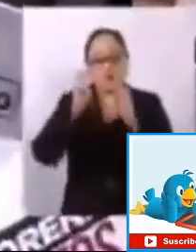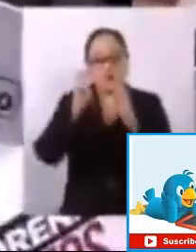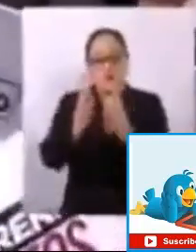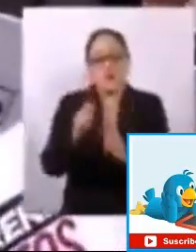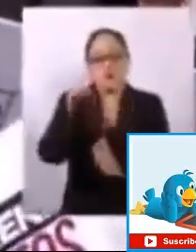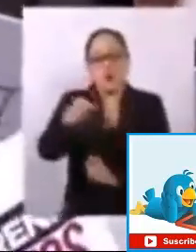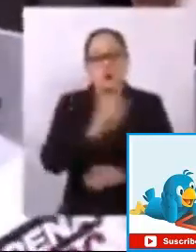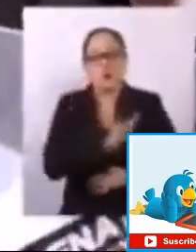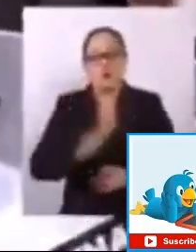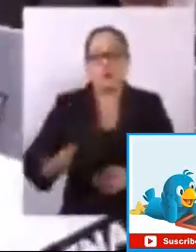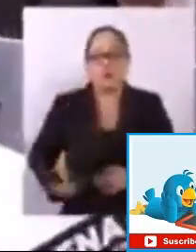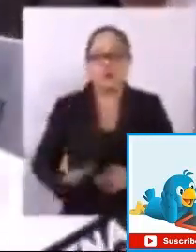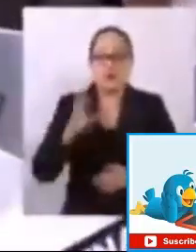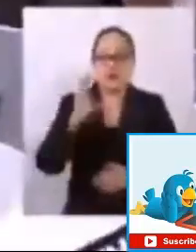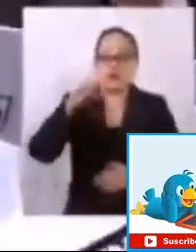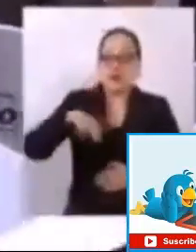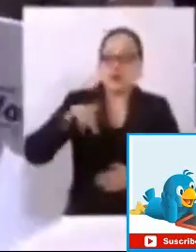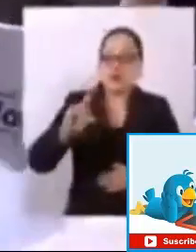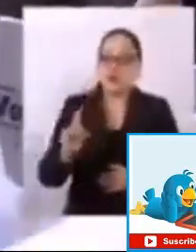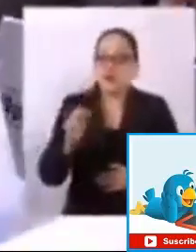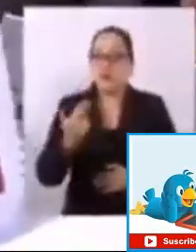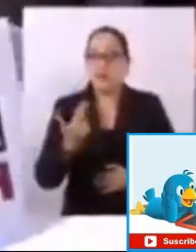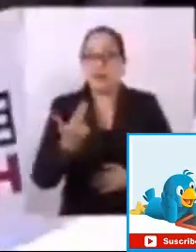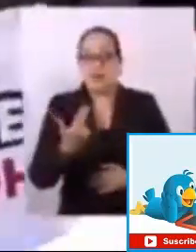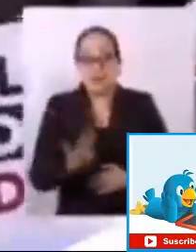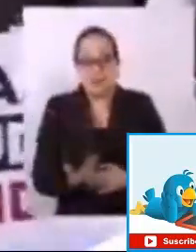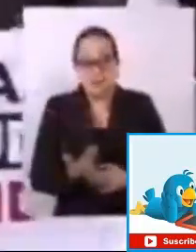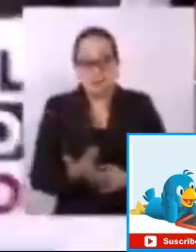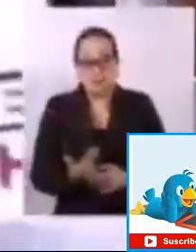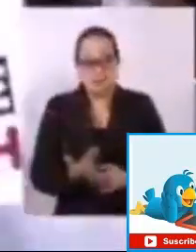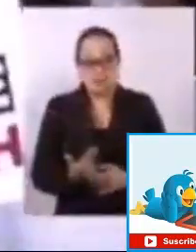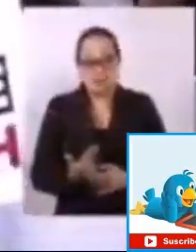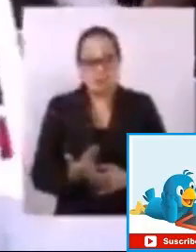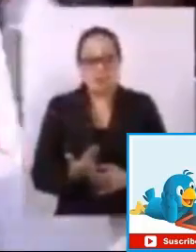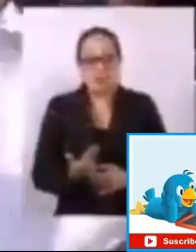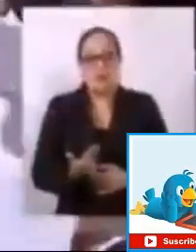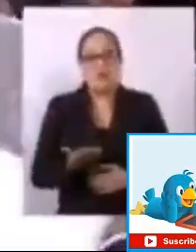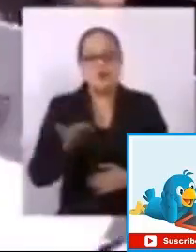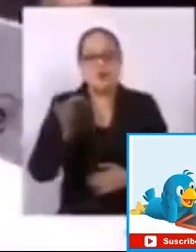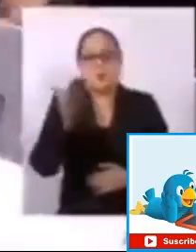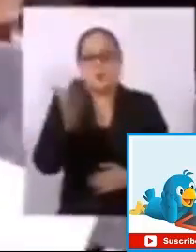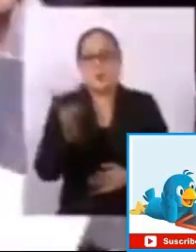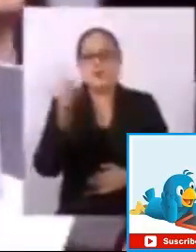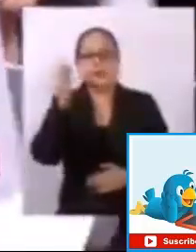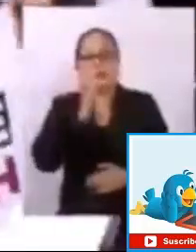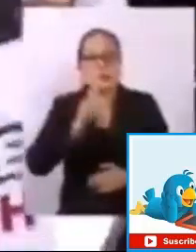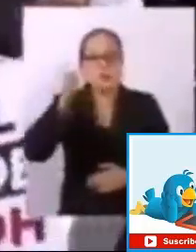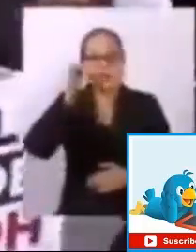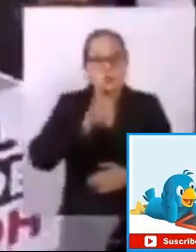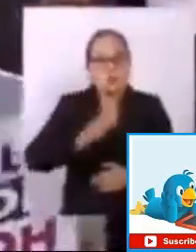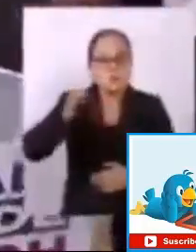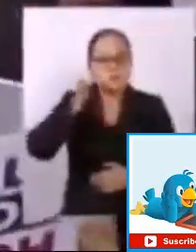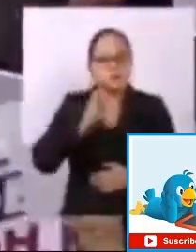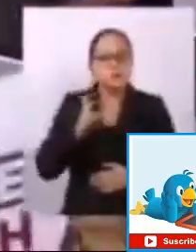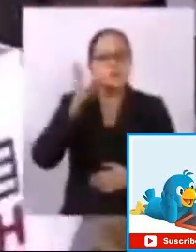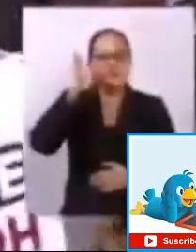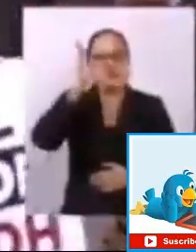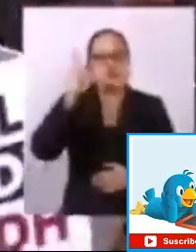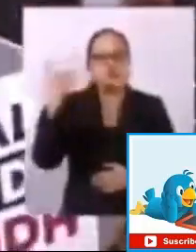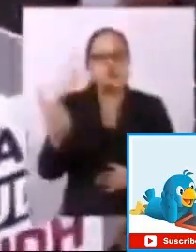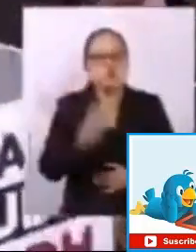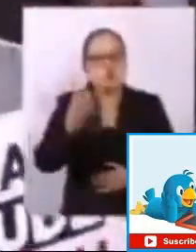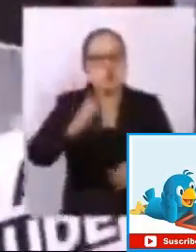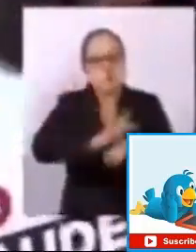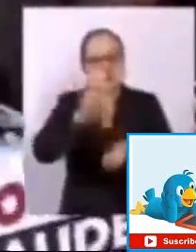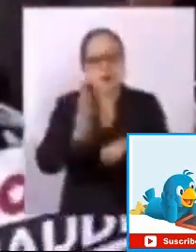de presidenta de la Comisión Nacional de los Derechos Humanos, mirando en todo por el bien y